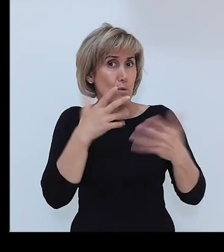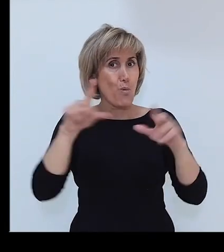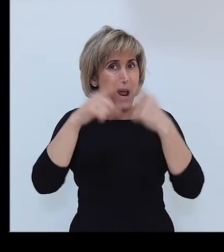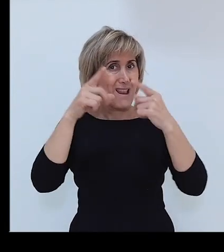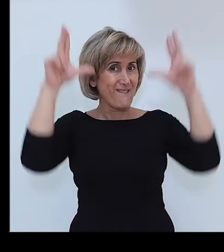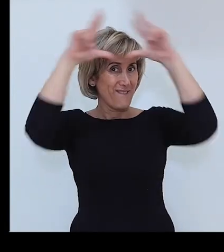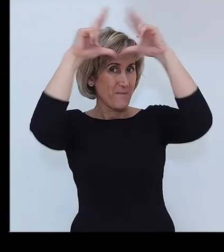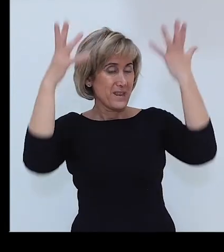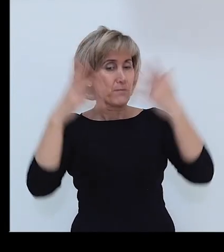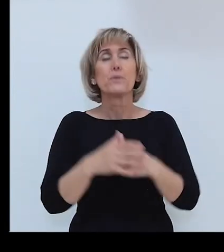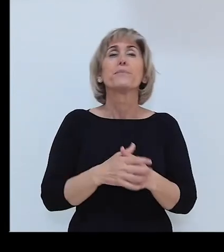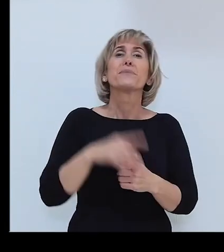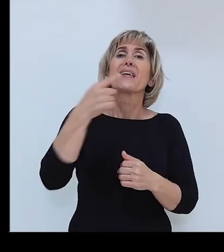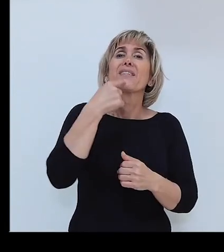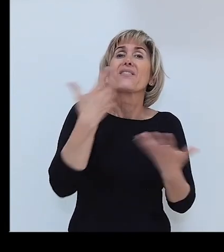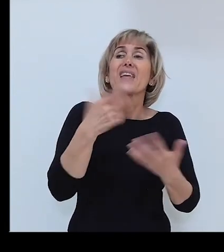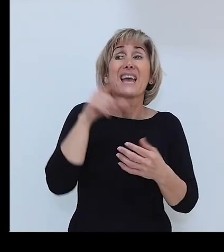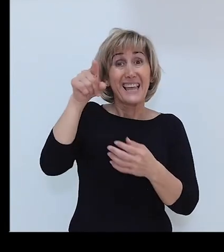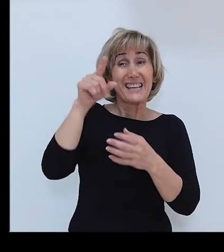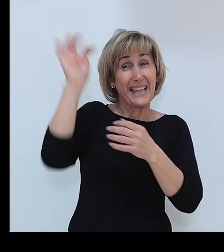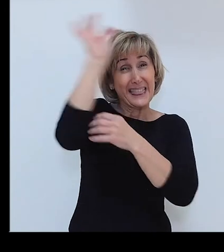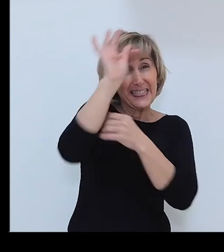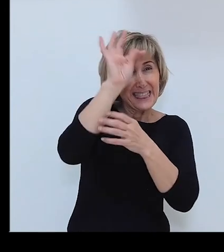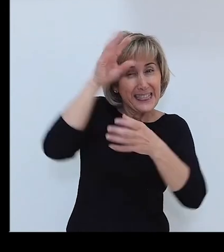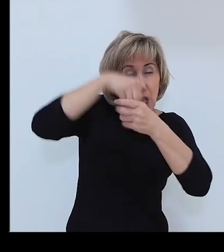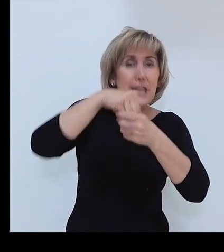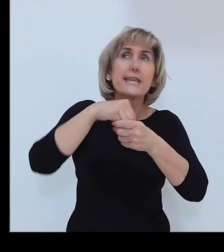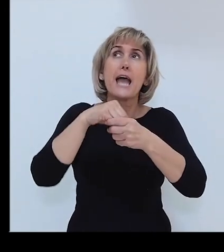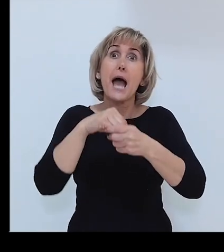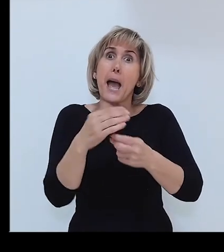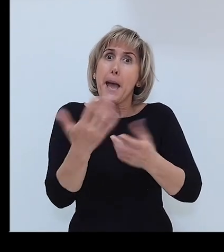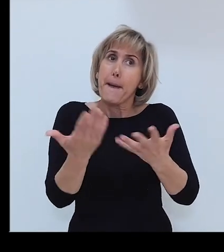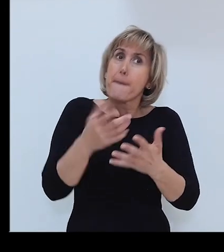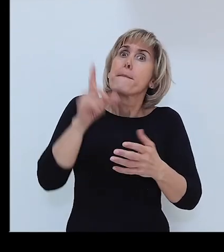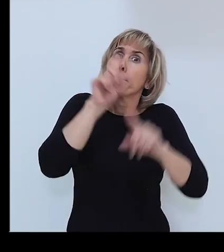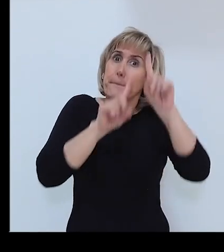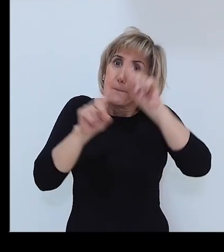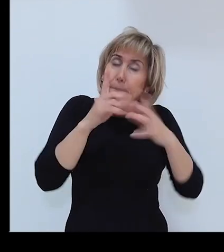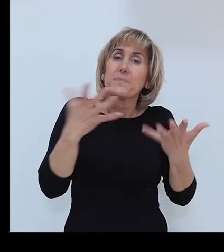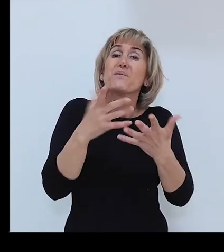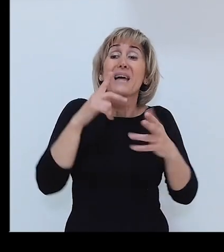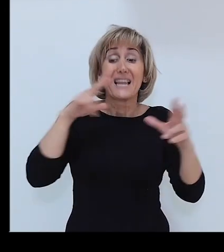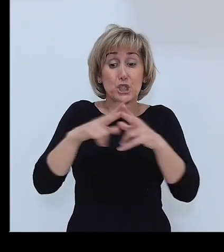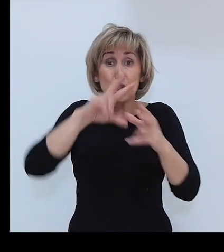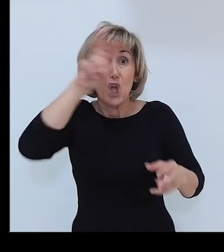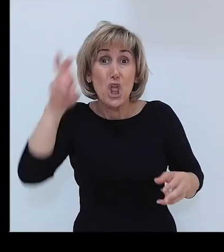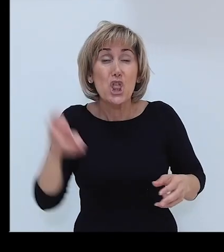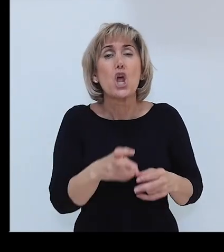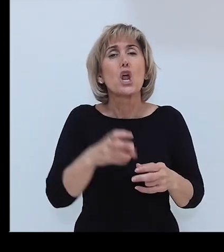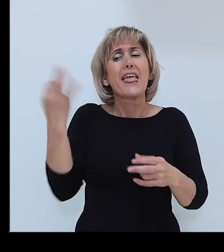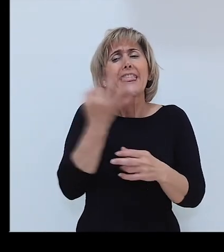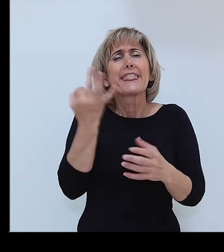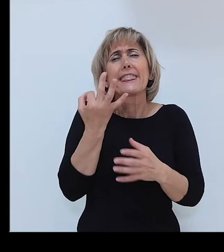era una teoría crítica, como lo es el feminismo, ¿no? Es decir, que en eso convergen. Y ella decía que dentro de esa teoría